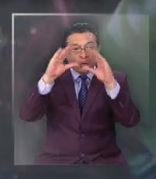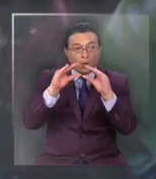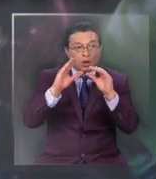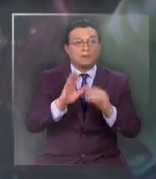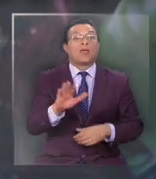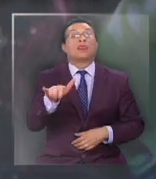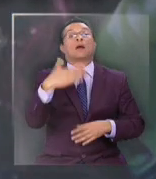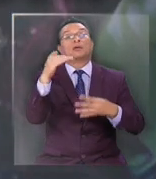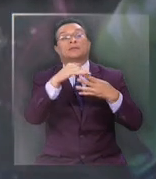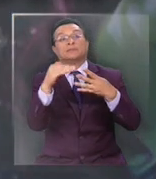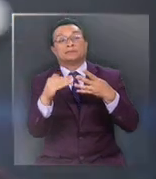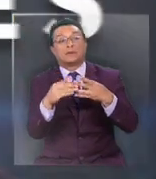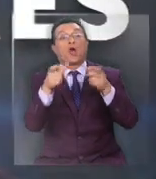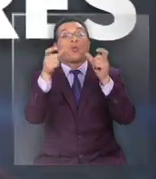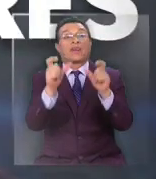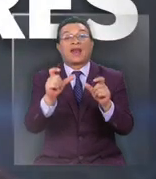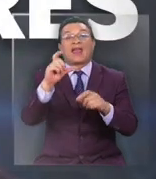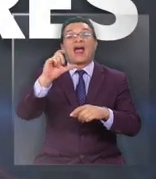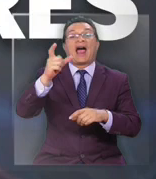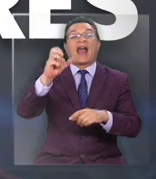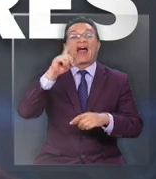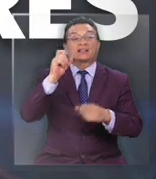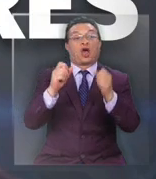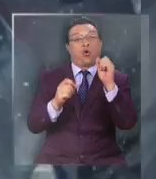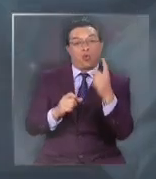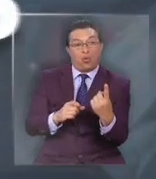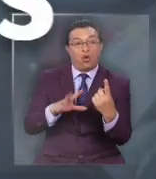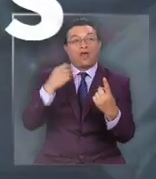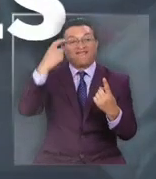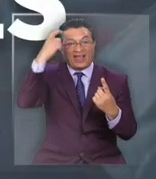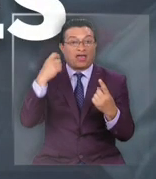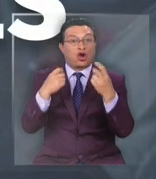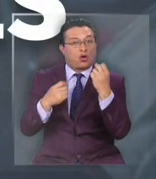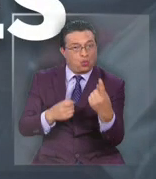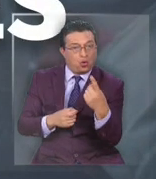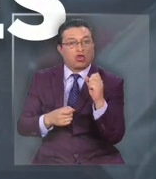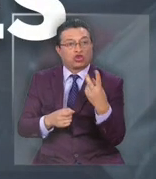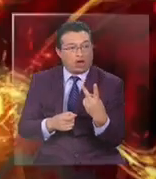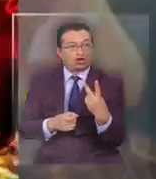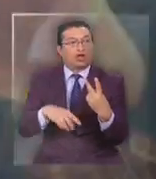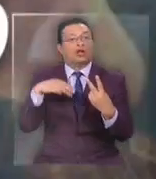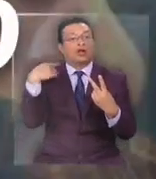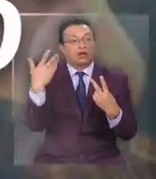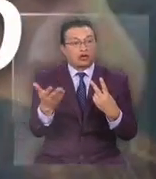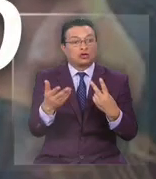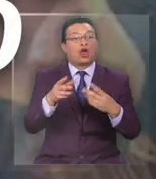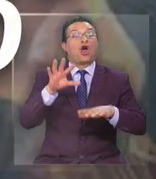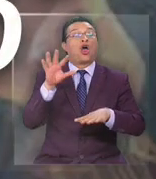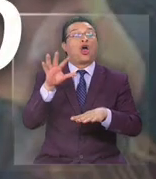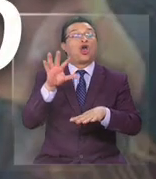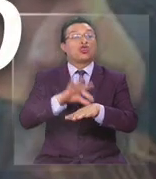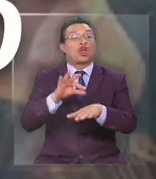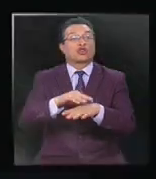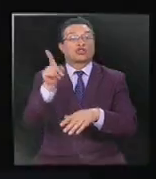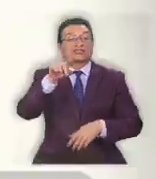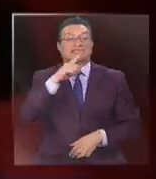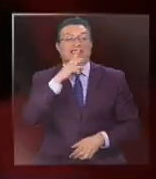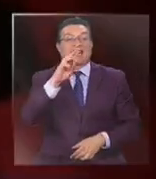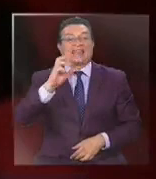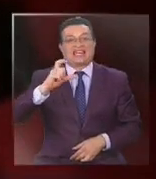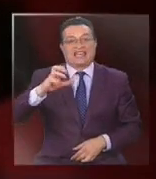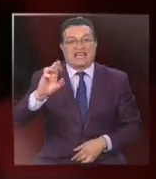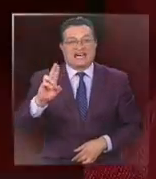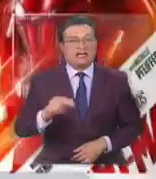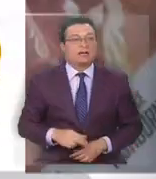Luego la lista sigue con Guardianes de la Galaxia volumen 1, después Vengadores 1 y 2, siguiendo con Doctor Strange.